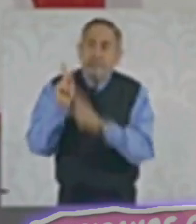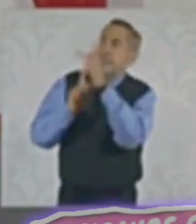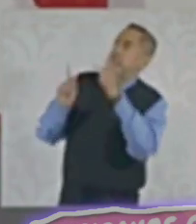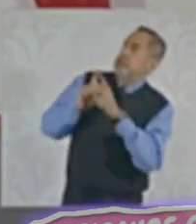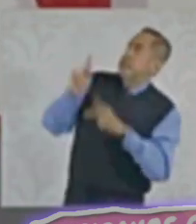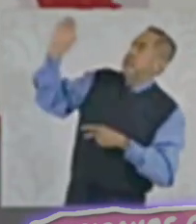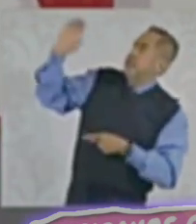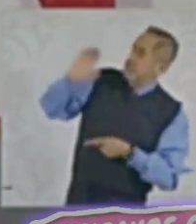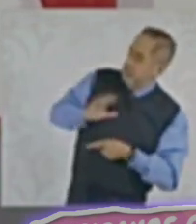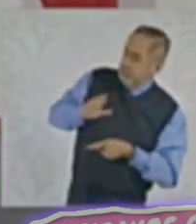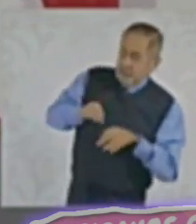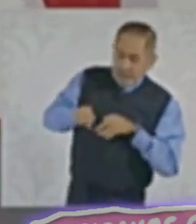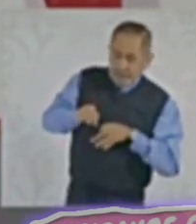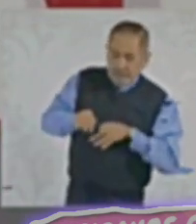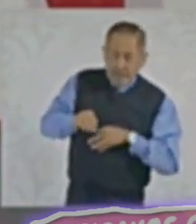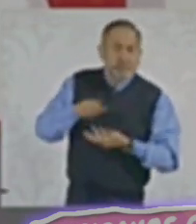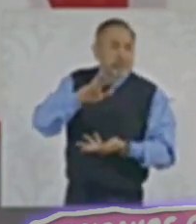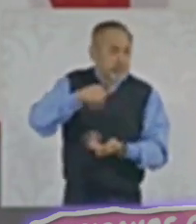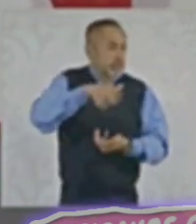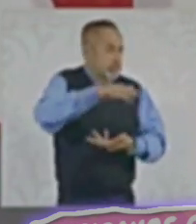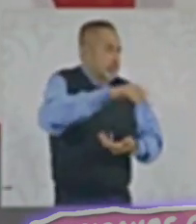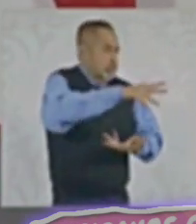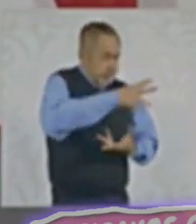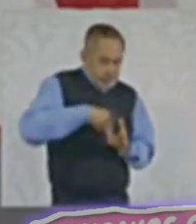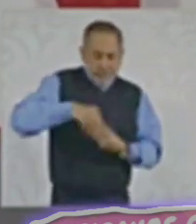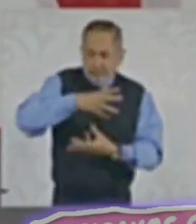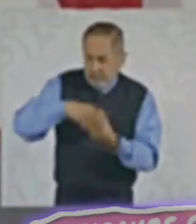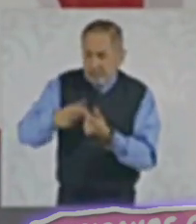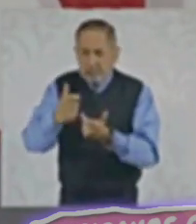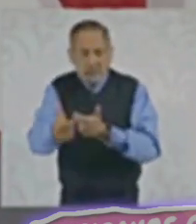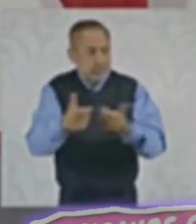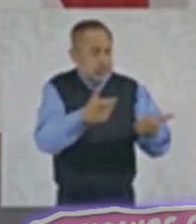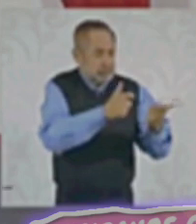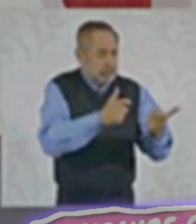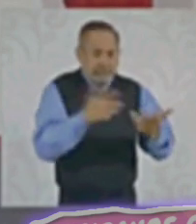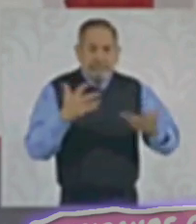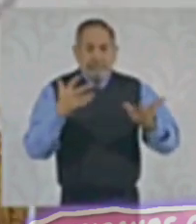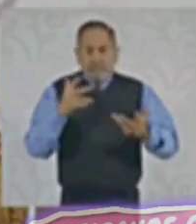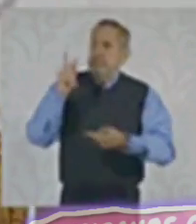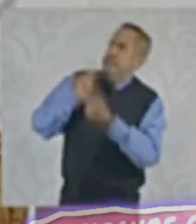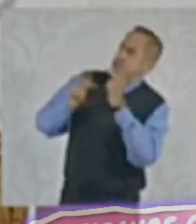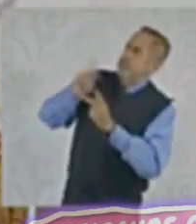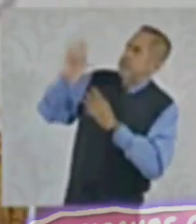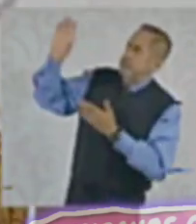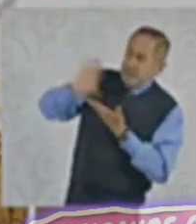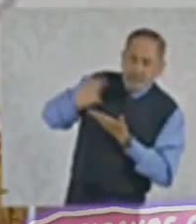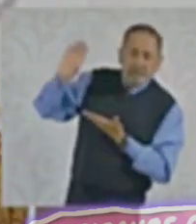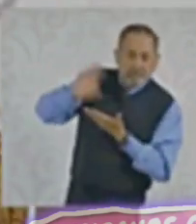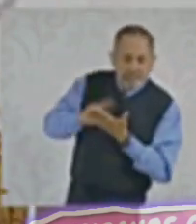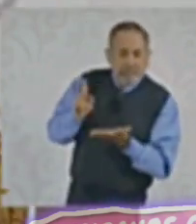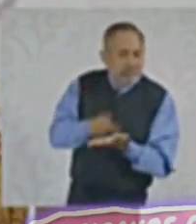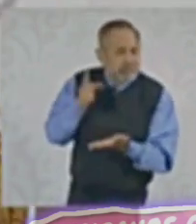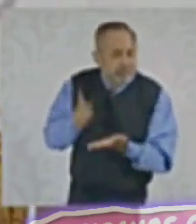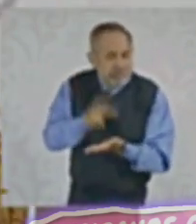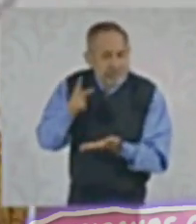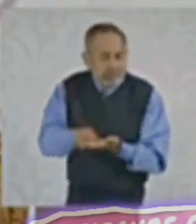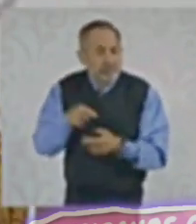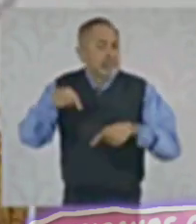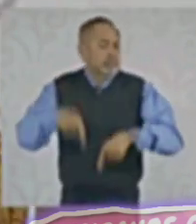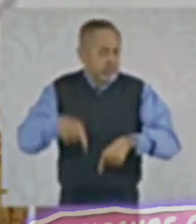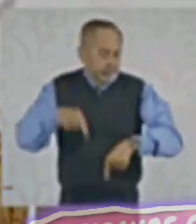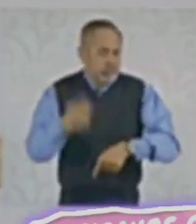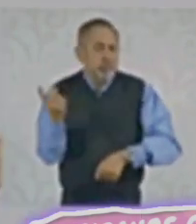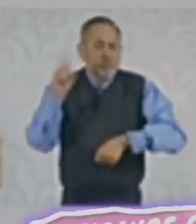su forma. Lo reconoció Gurría en un video que se presentó aquí, incluso en la